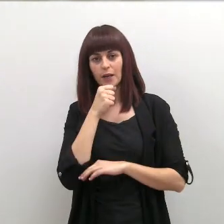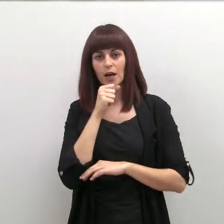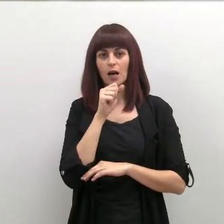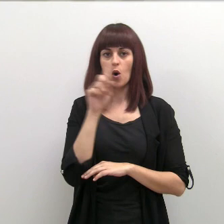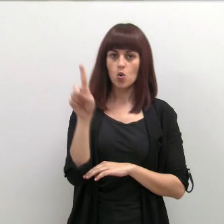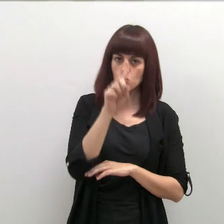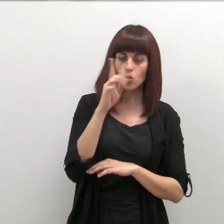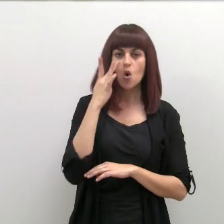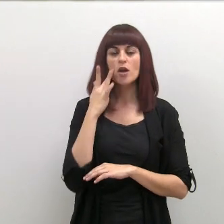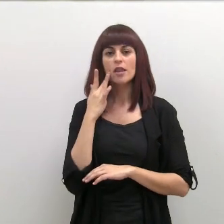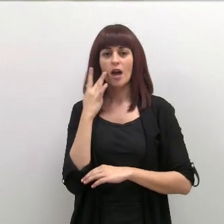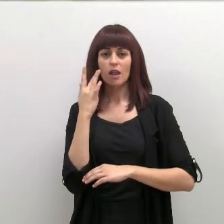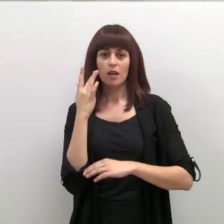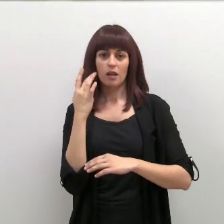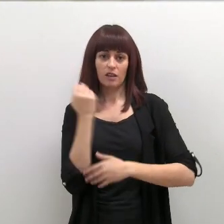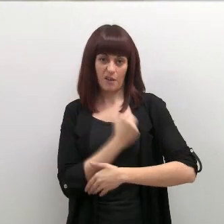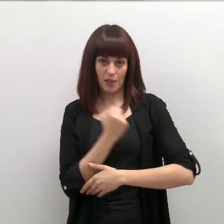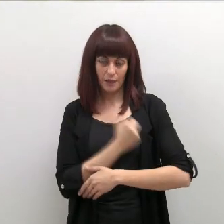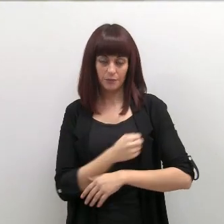y 25 día de Navidad.